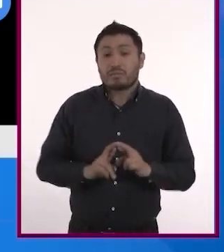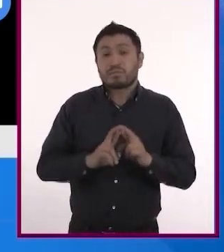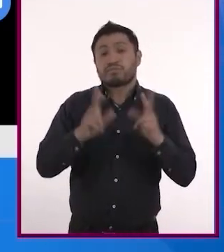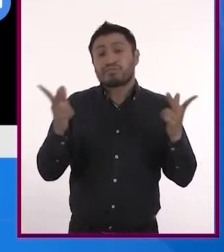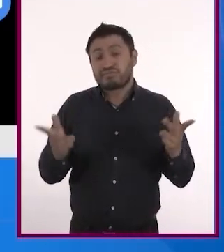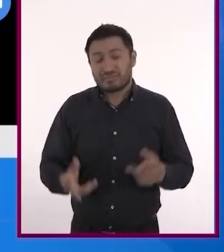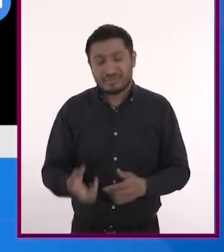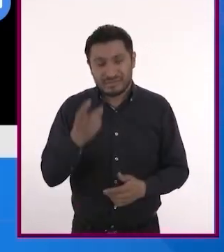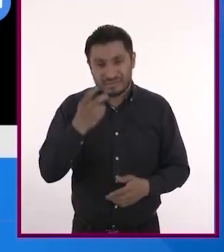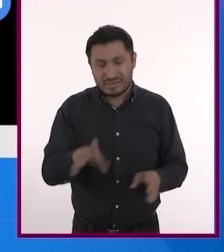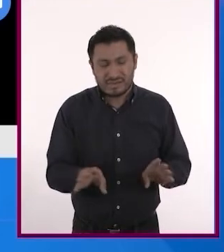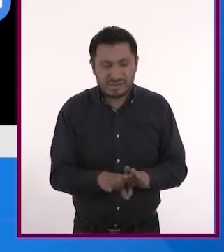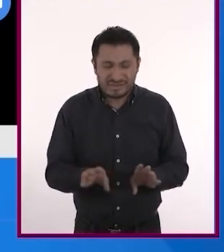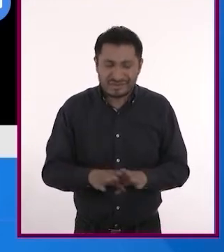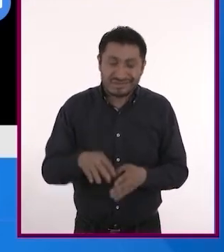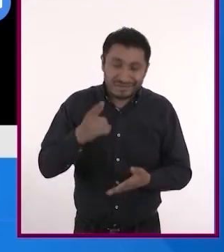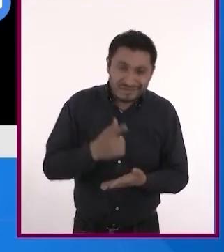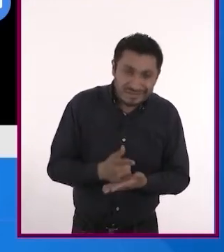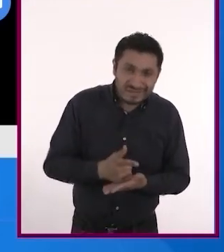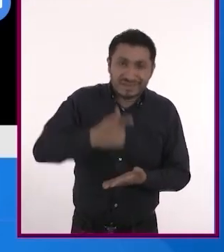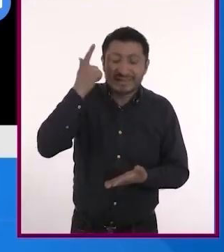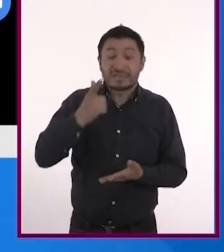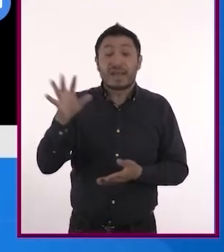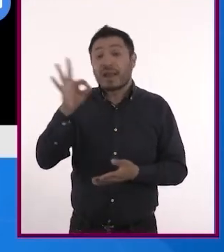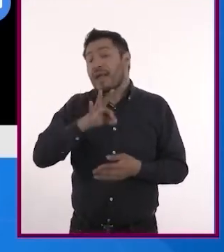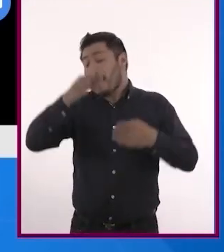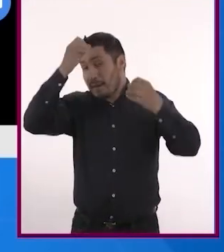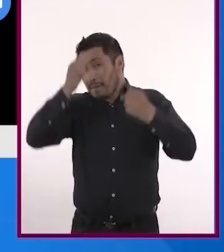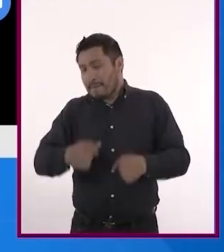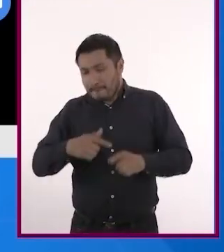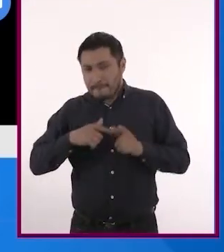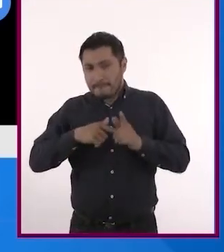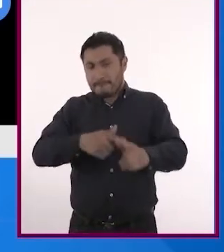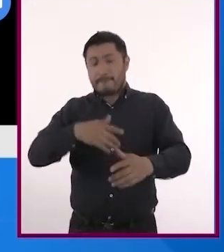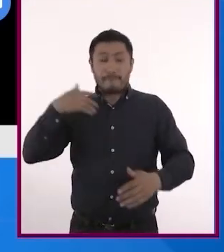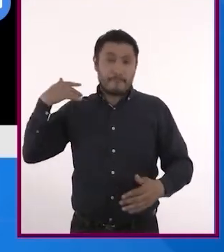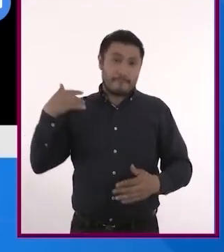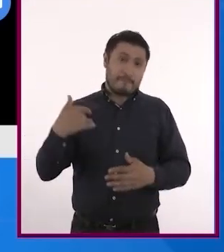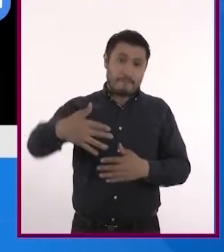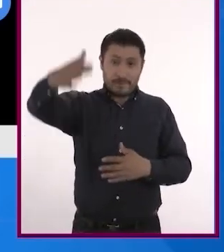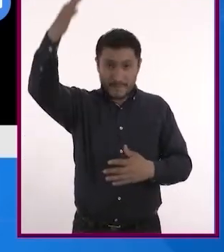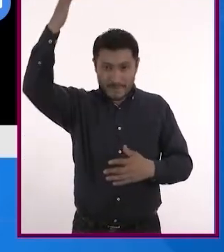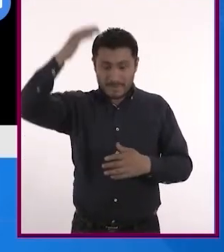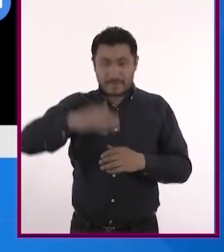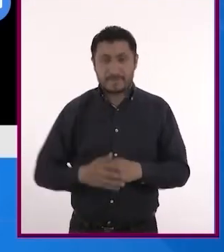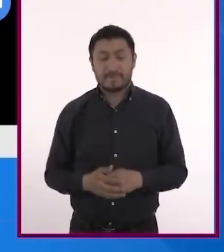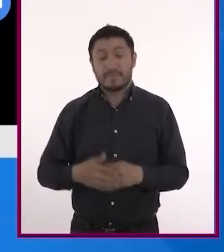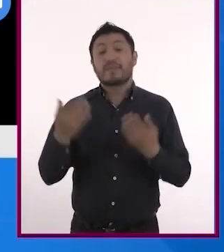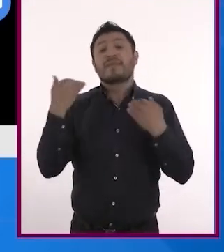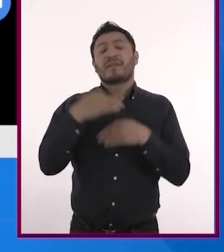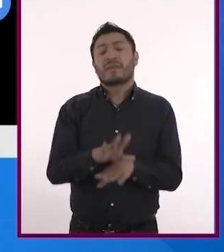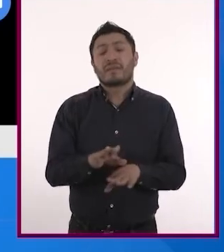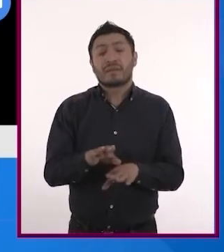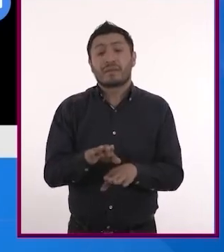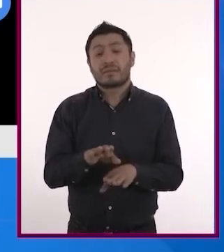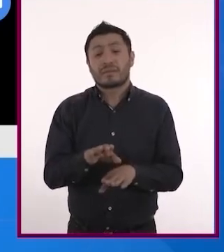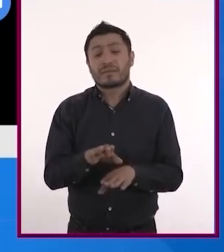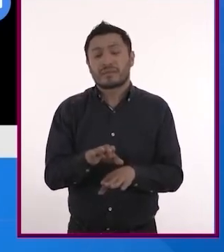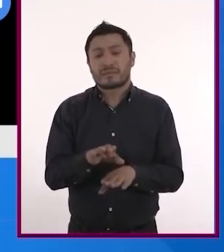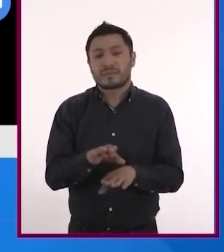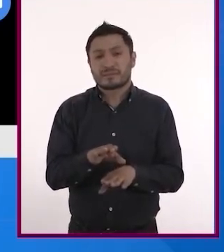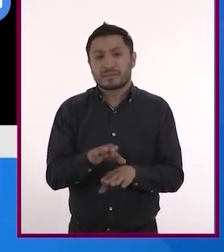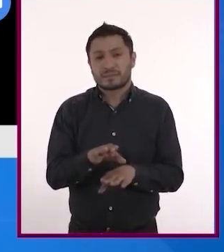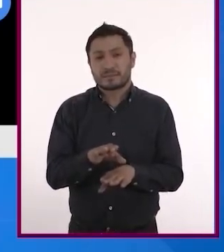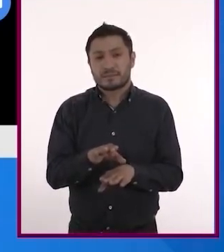tenido efectos muy fuertes y seguramente los tendrá a largo plazo también en términos de